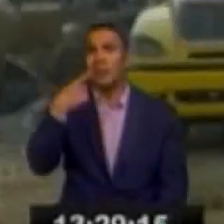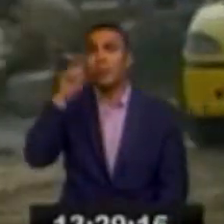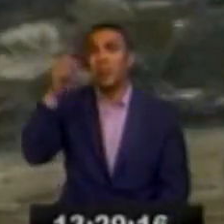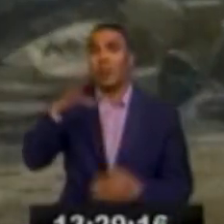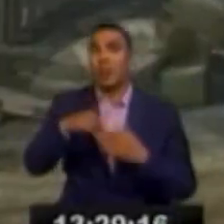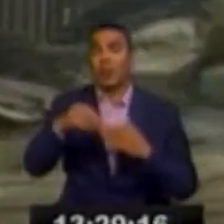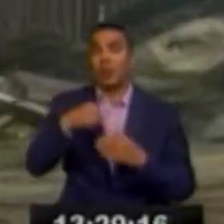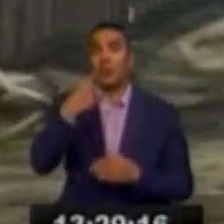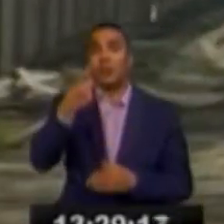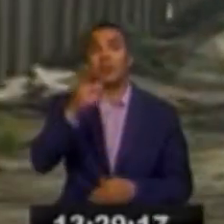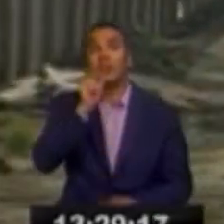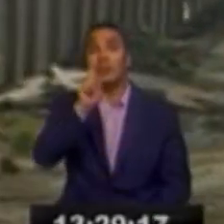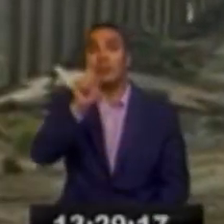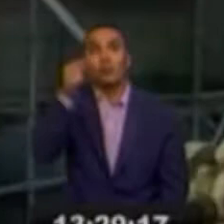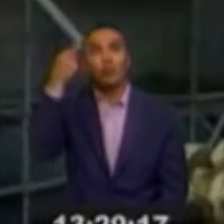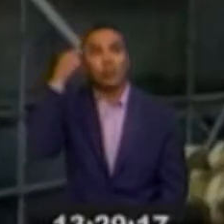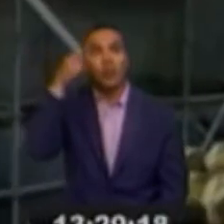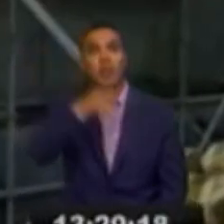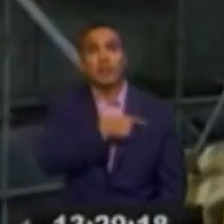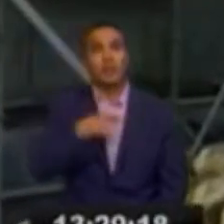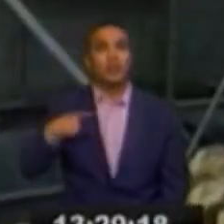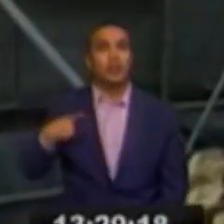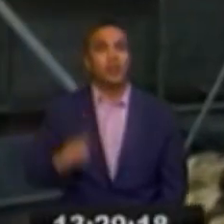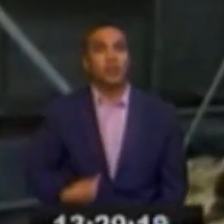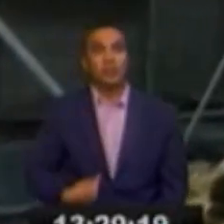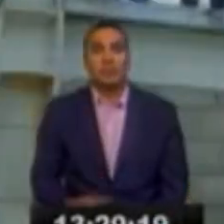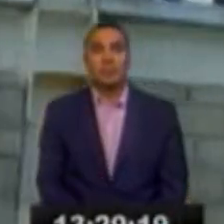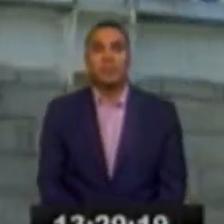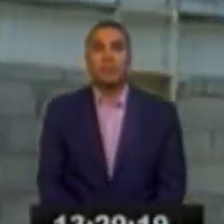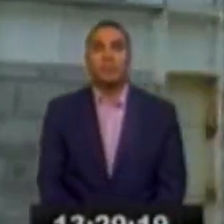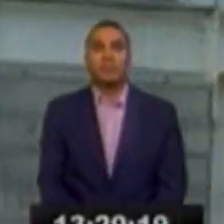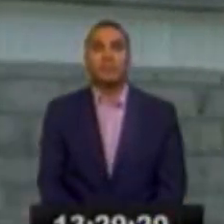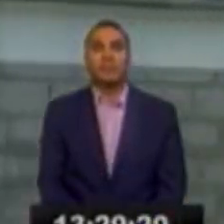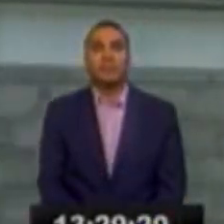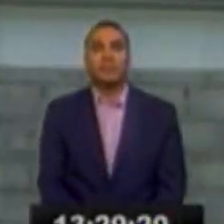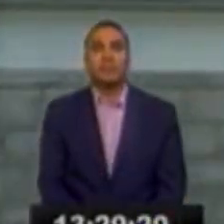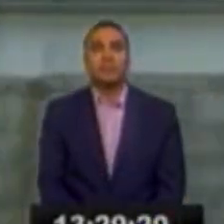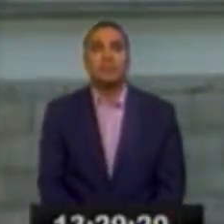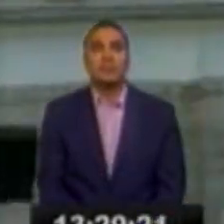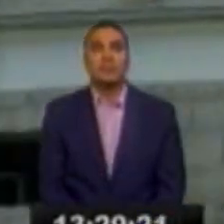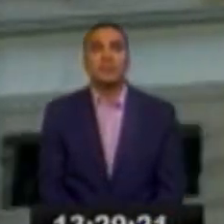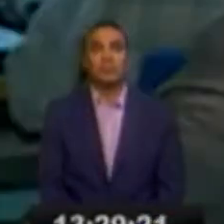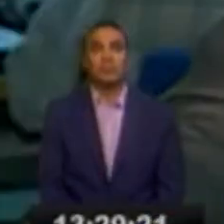$50 millones por parte del gobierno chino. Vanessa Filella, TC Televisión.